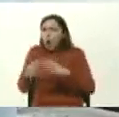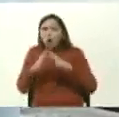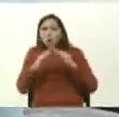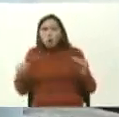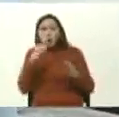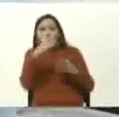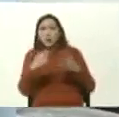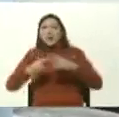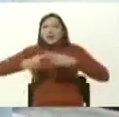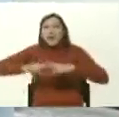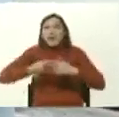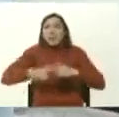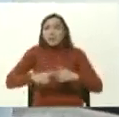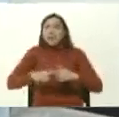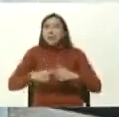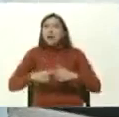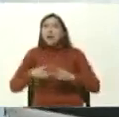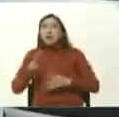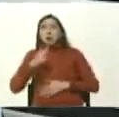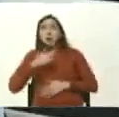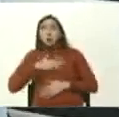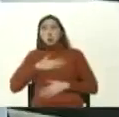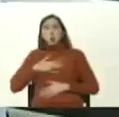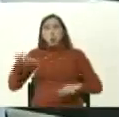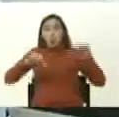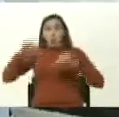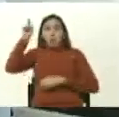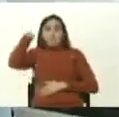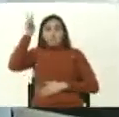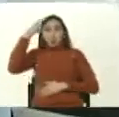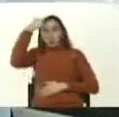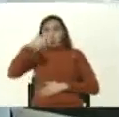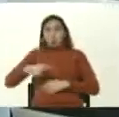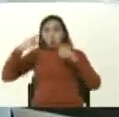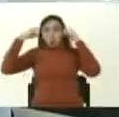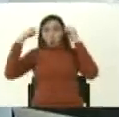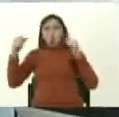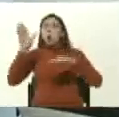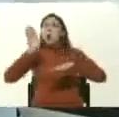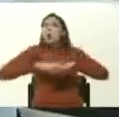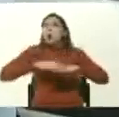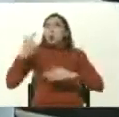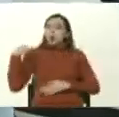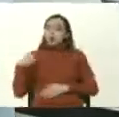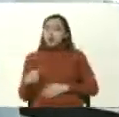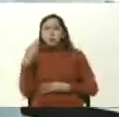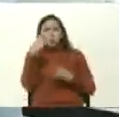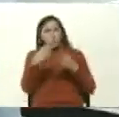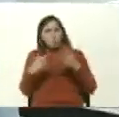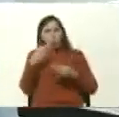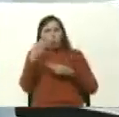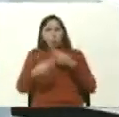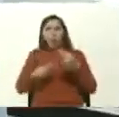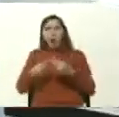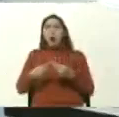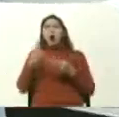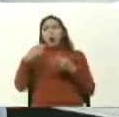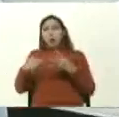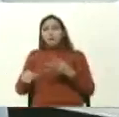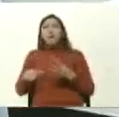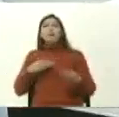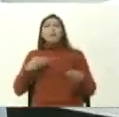estos instrumentos, específicamente en mi área que es química, porque tenemos materiales que están elaborados a base de